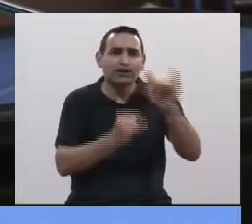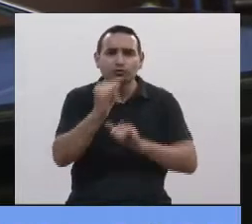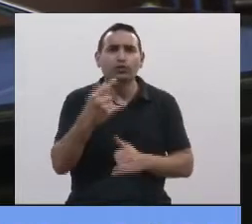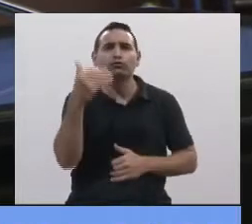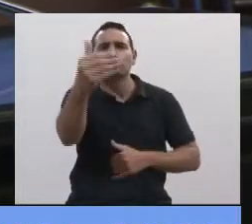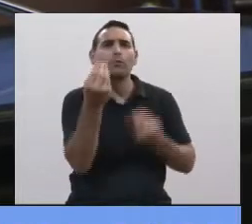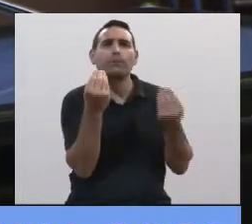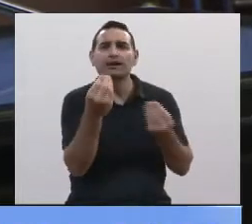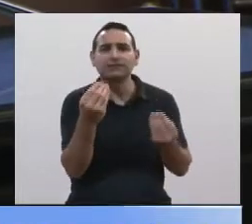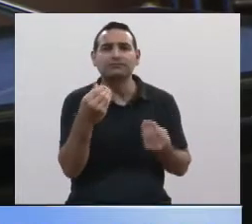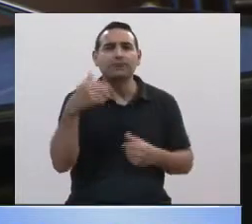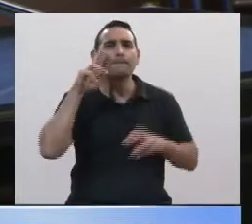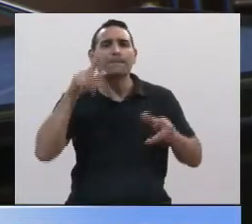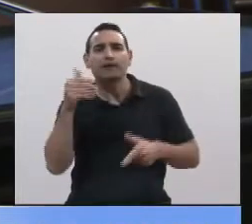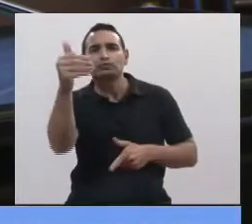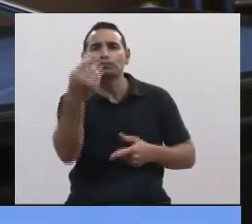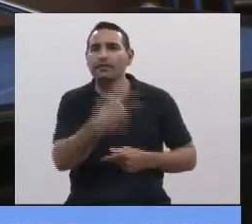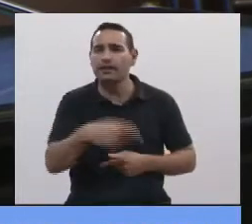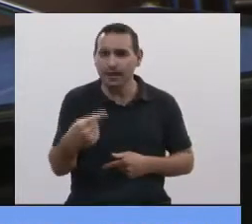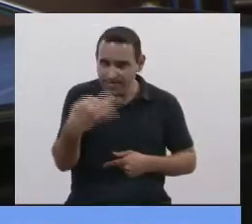nuestro, cuál es el futuro.